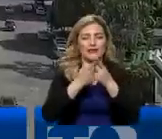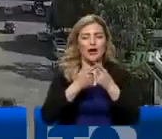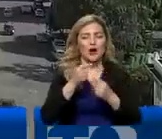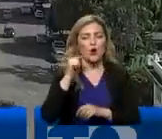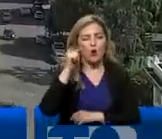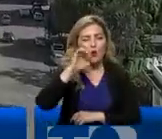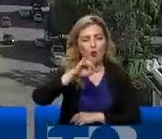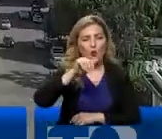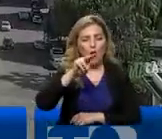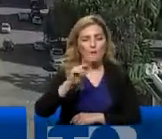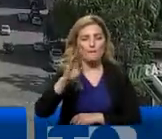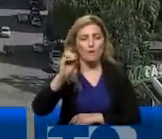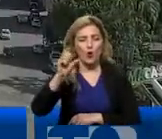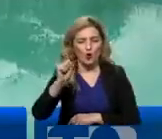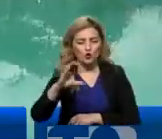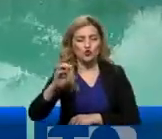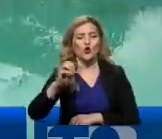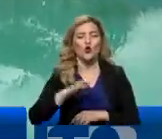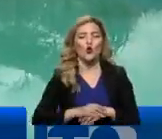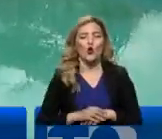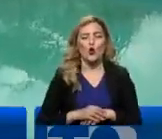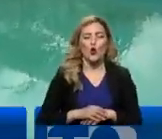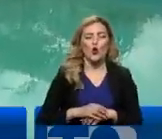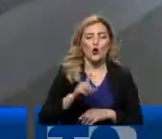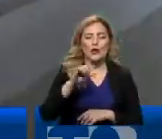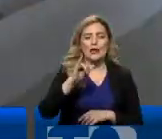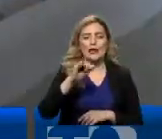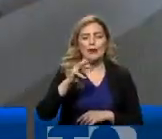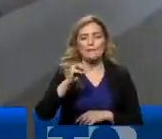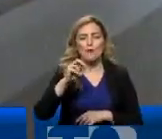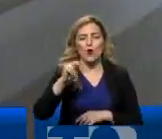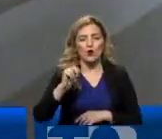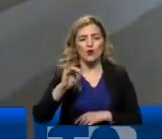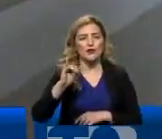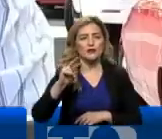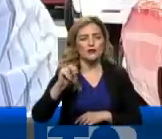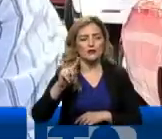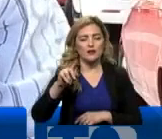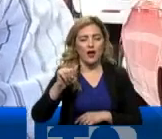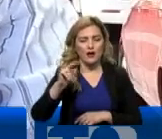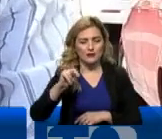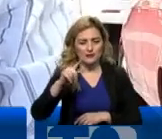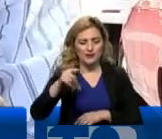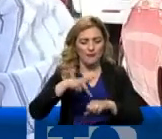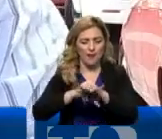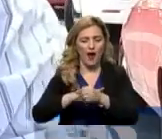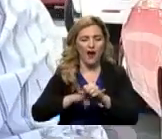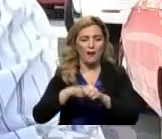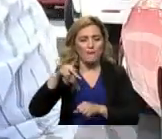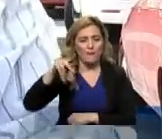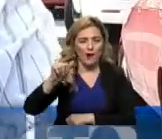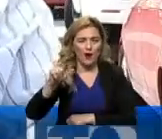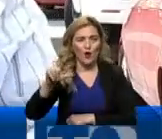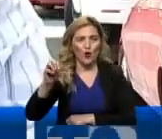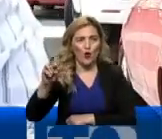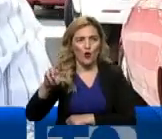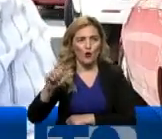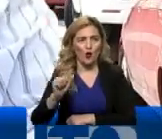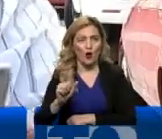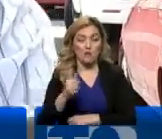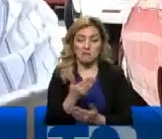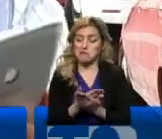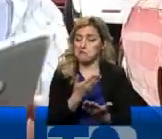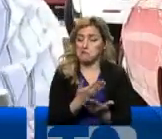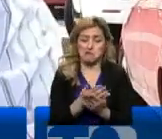Indanza, Macas o Palora, hay oferta hotelera para todos los gustos. Además, en diferentes lugares podrán